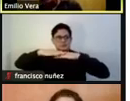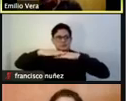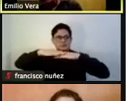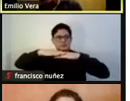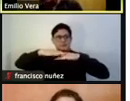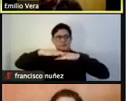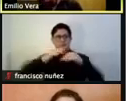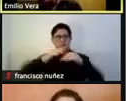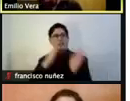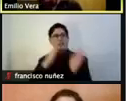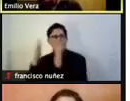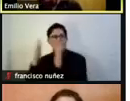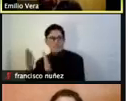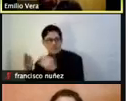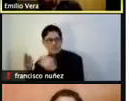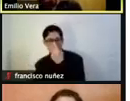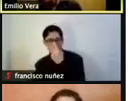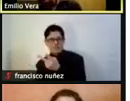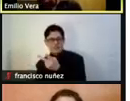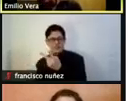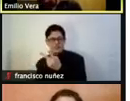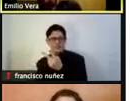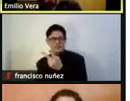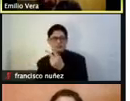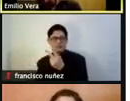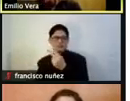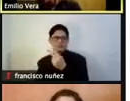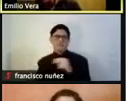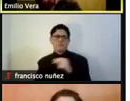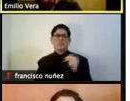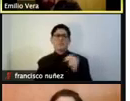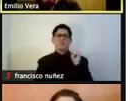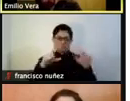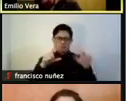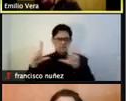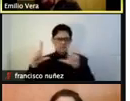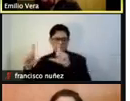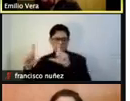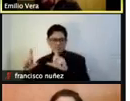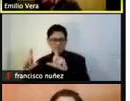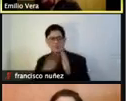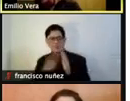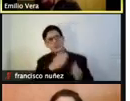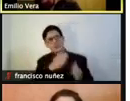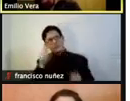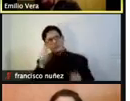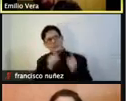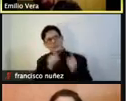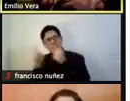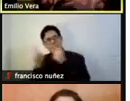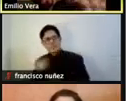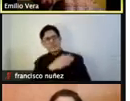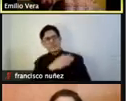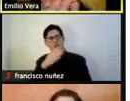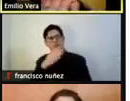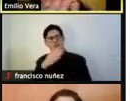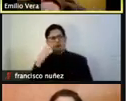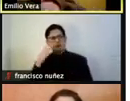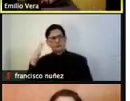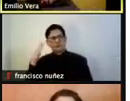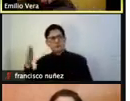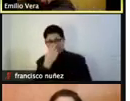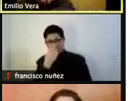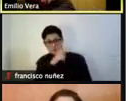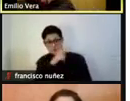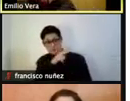la velocidad que yo les decía, pero más hacia allá, digamos, si uno sigue hacia allá, es donde se producen los